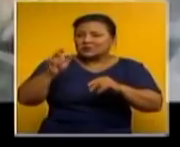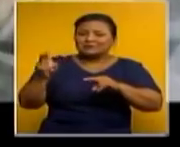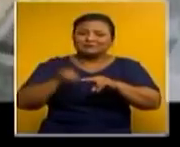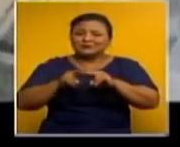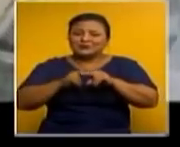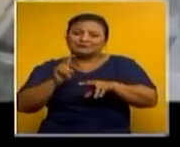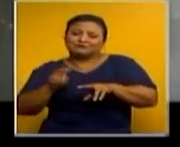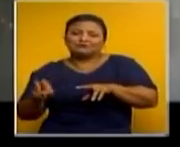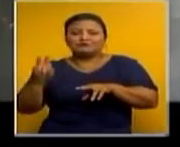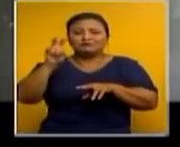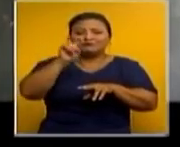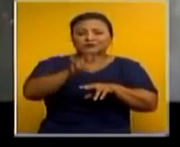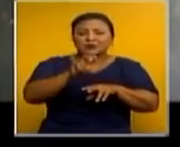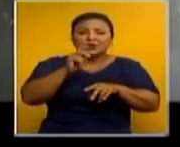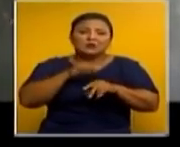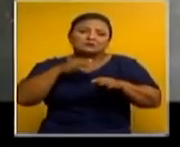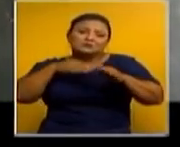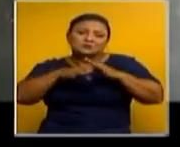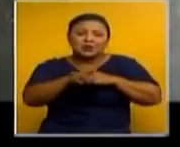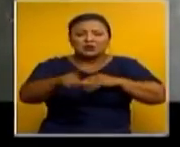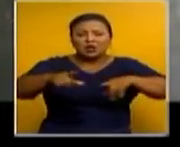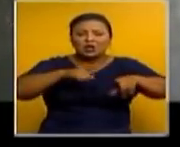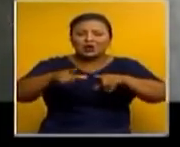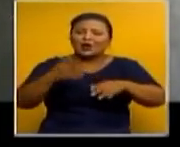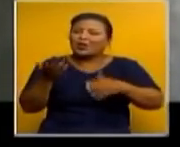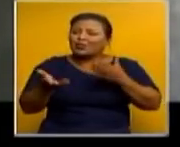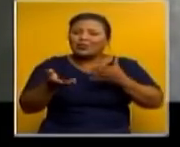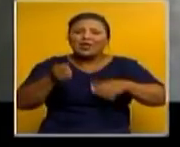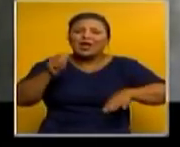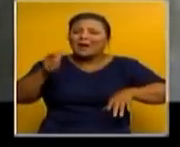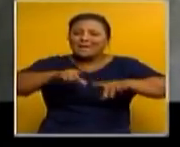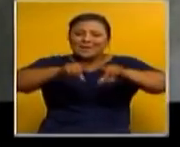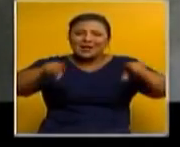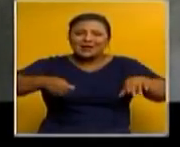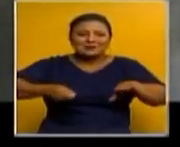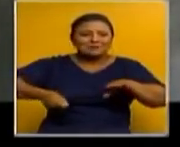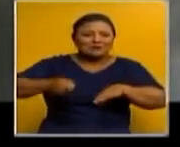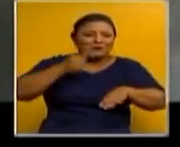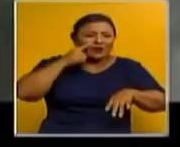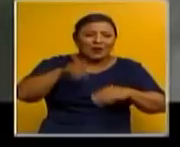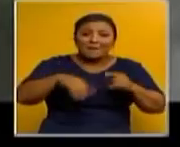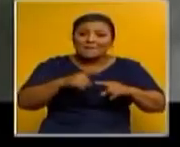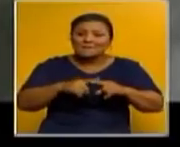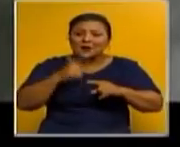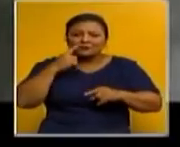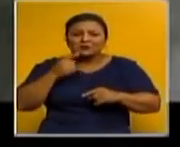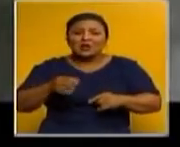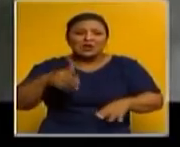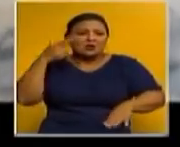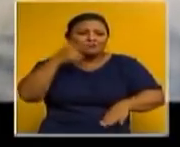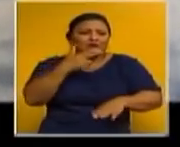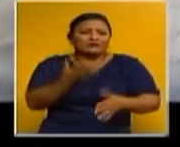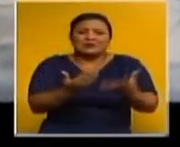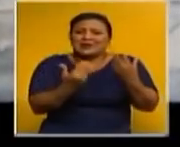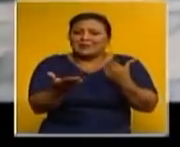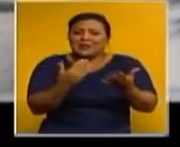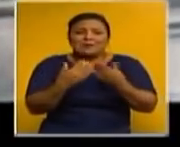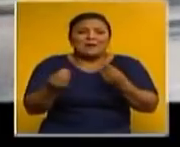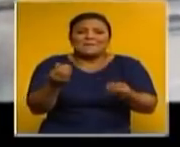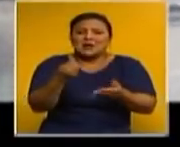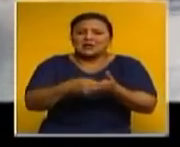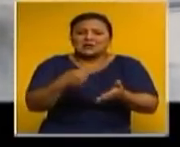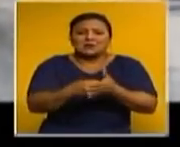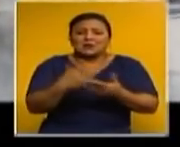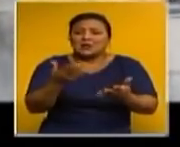en plena avenida Portete e ingresa al local de billar para asaltar con arma en mano y llevarse todo el dinero en efectivo. Al ver que se